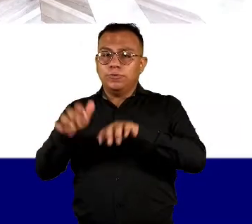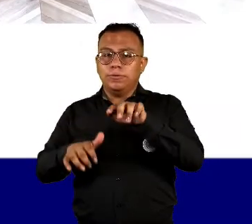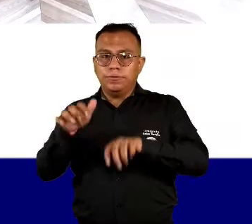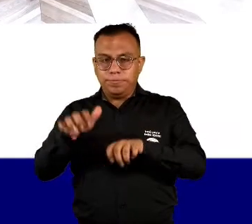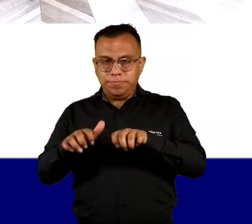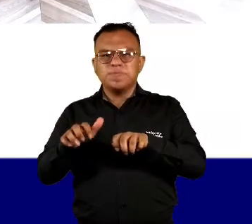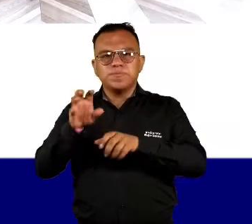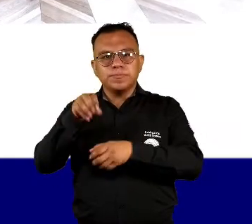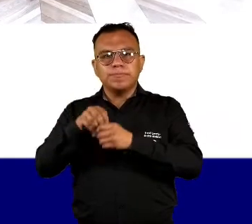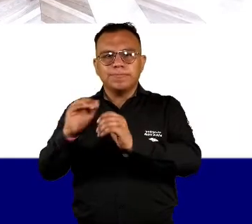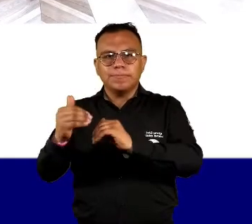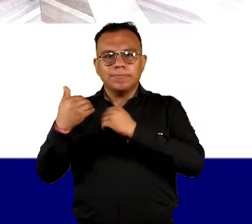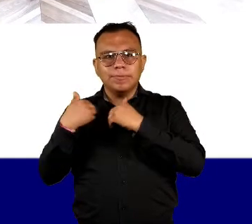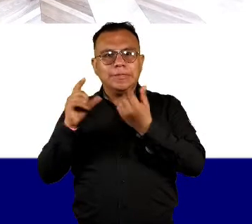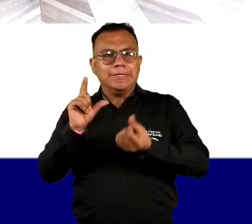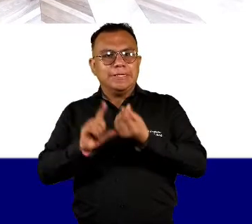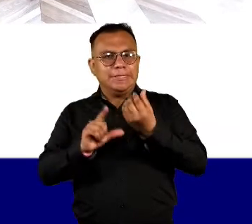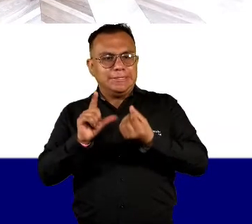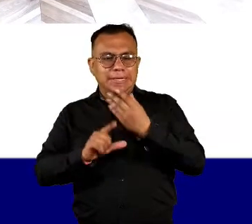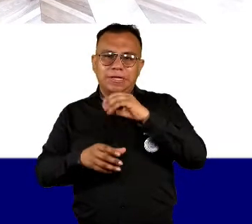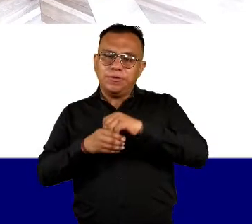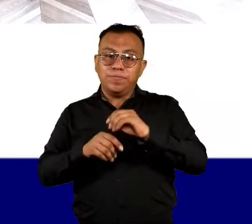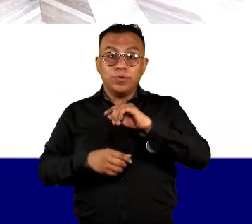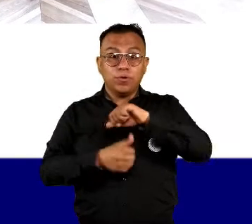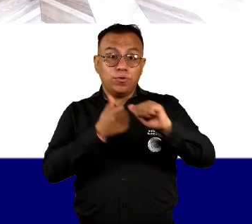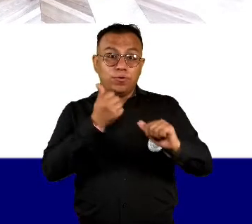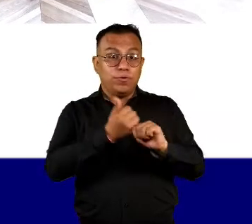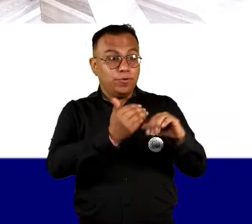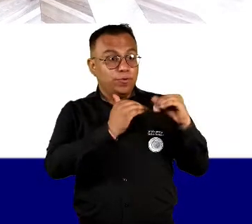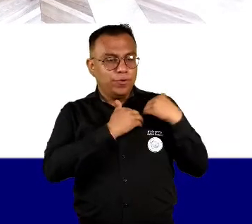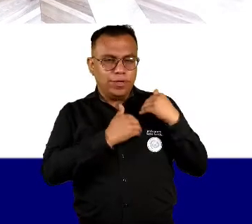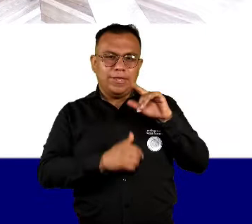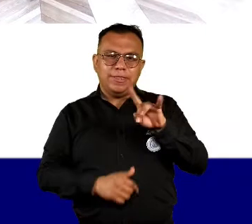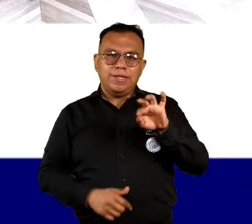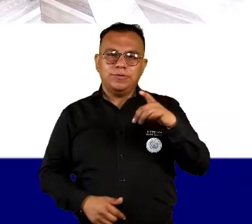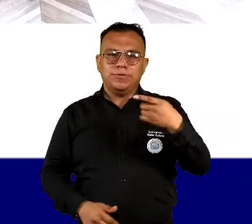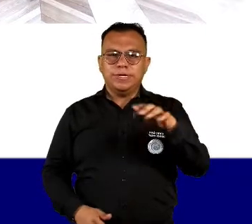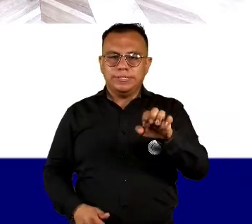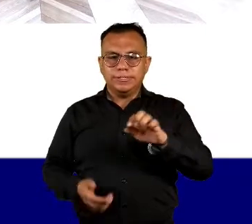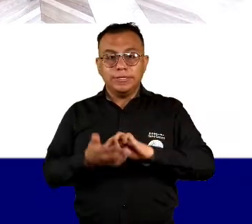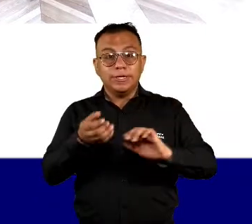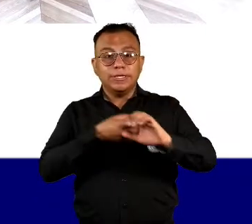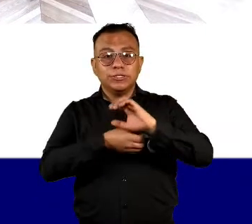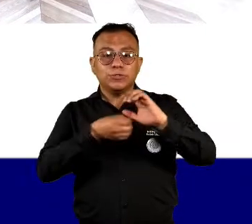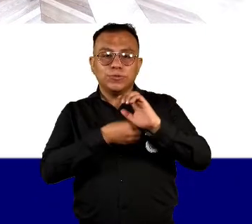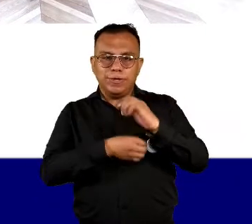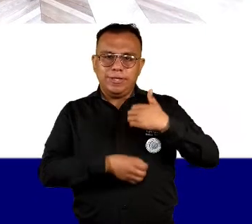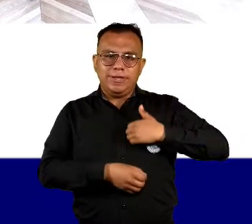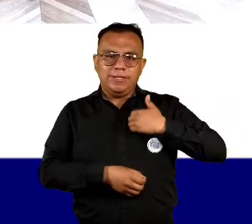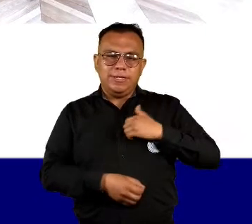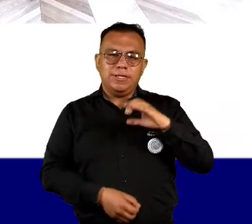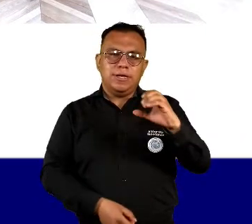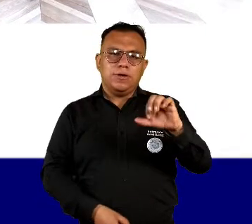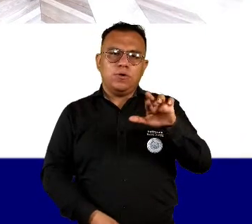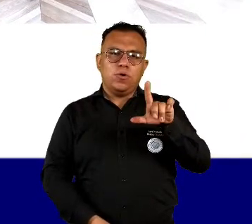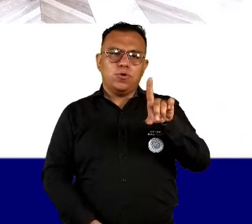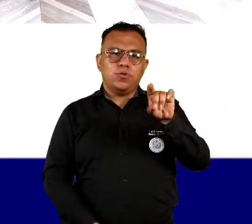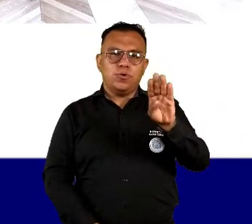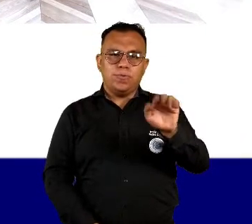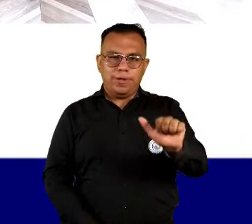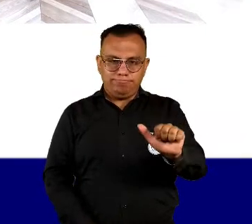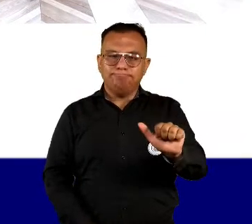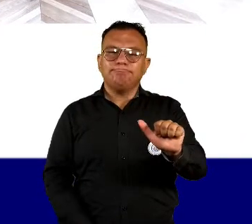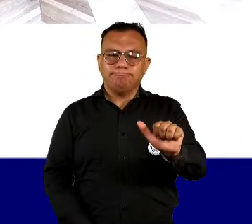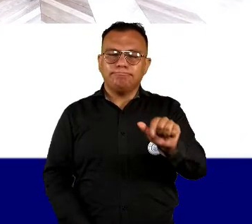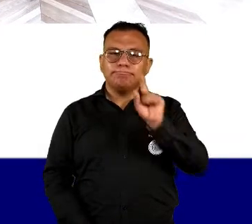adva licenciado de administración cofundador del estudio 3gs de la ciudad de Córdoba Argentina es una empresa